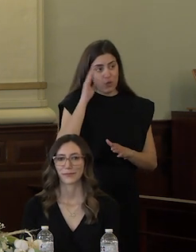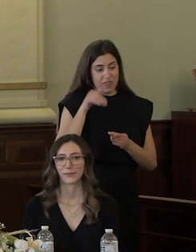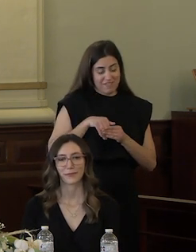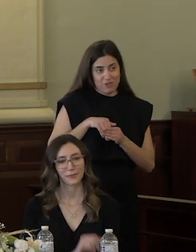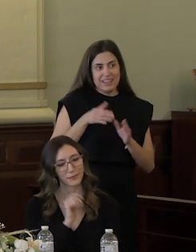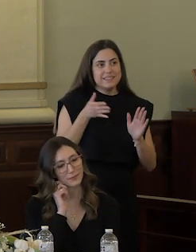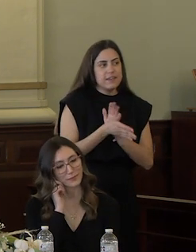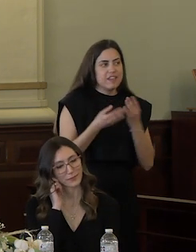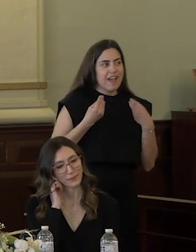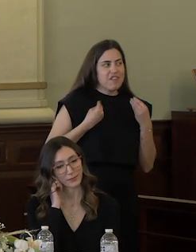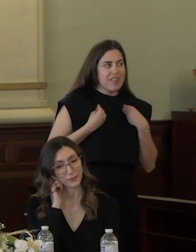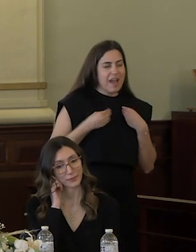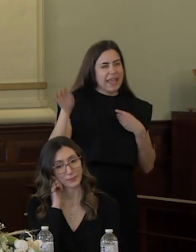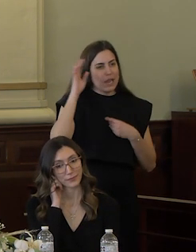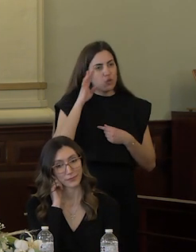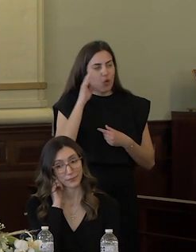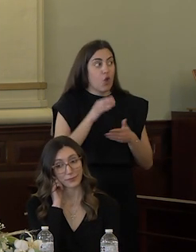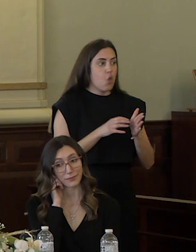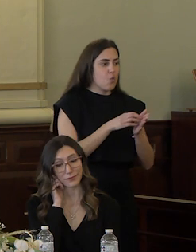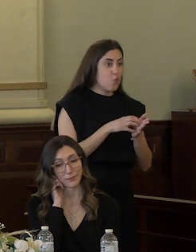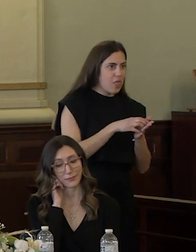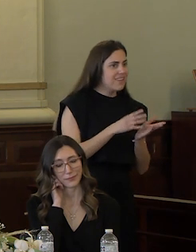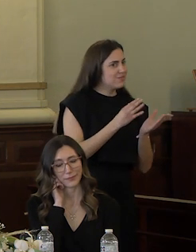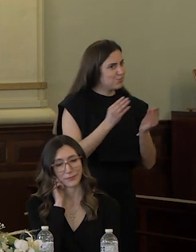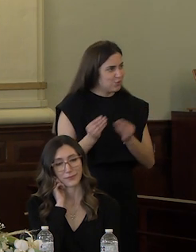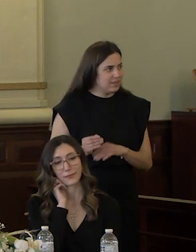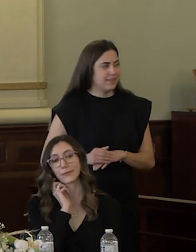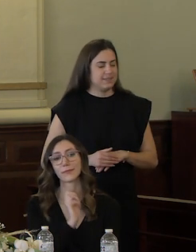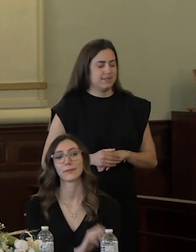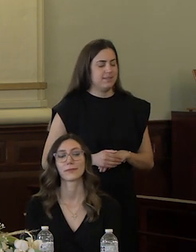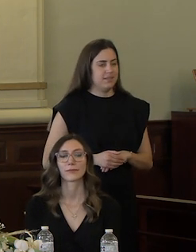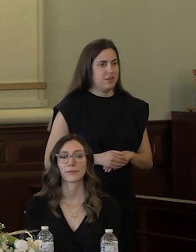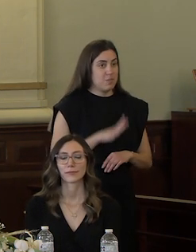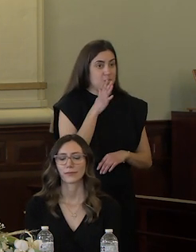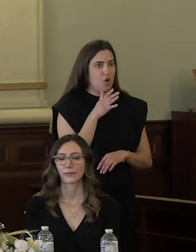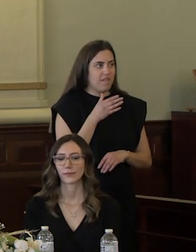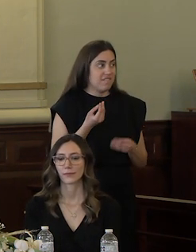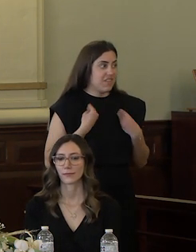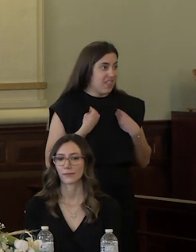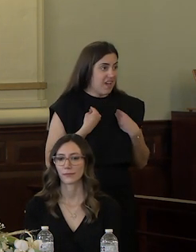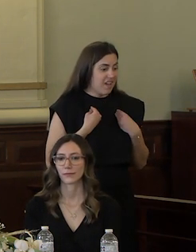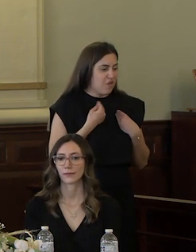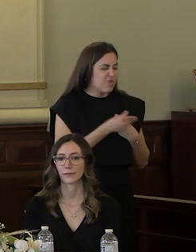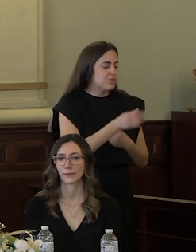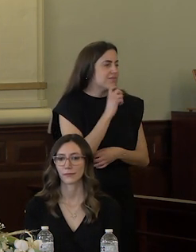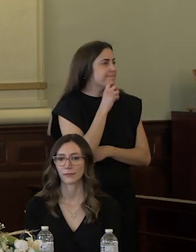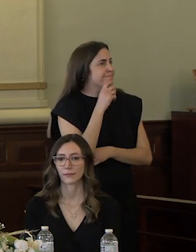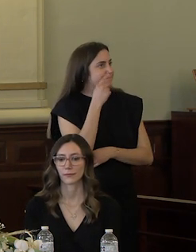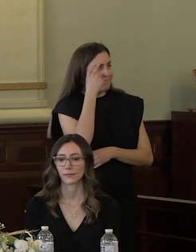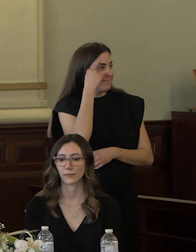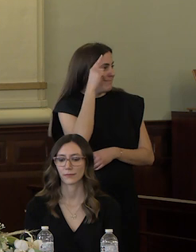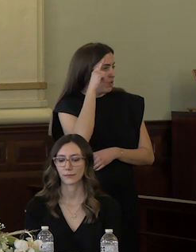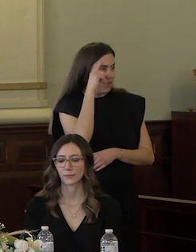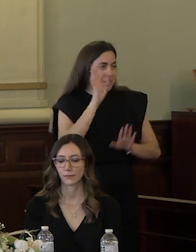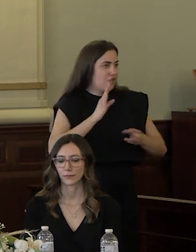más incertidumbres que certezas de lo que iba a ser de su vida. Pero ella quería vivir su